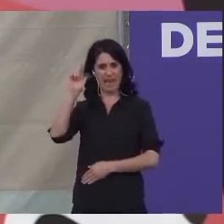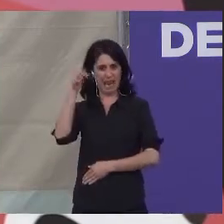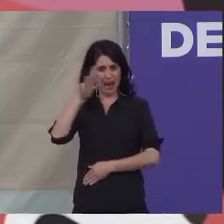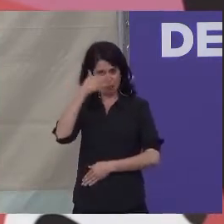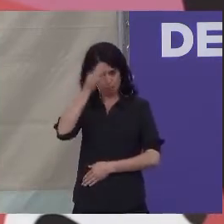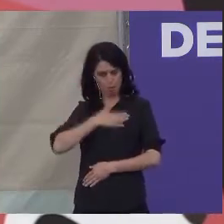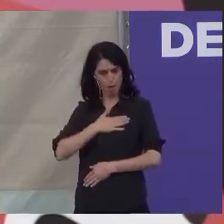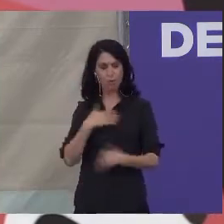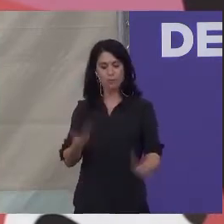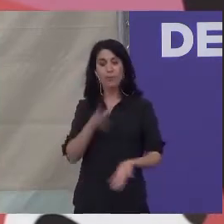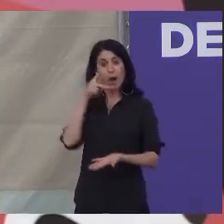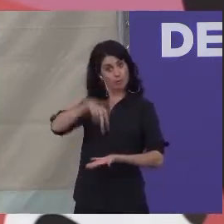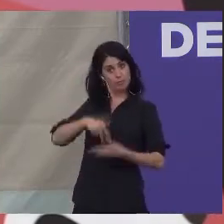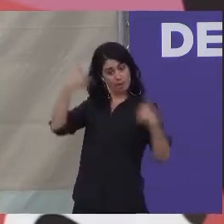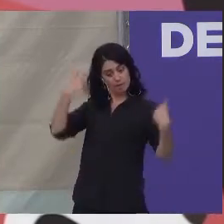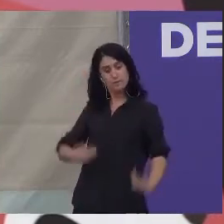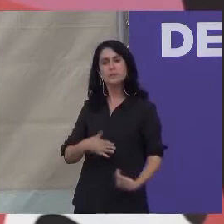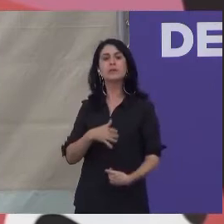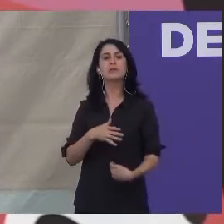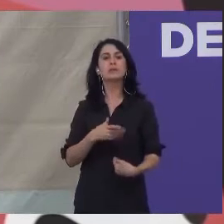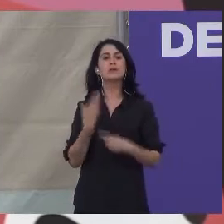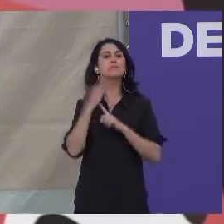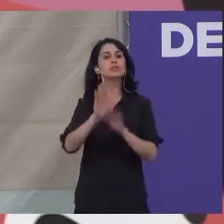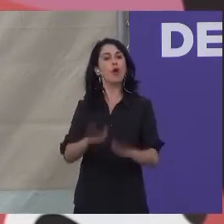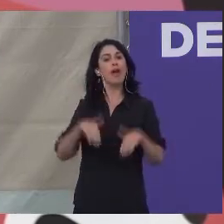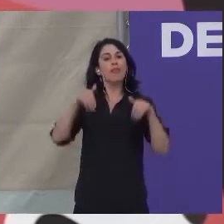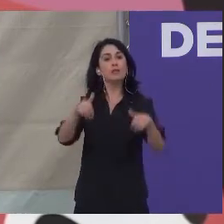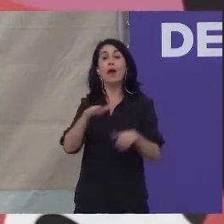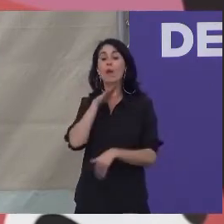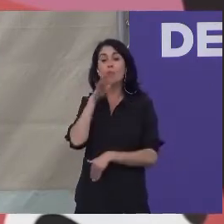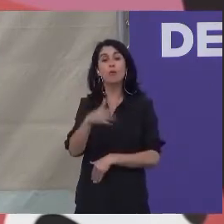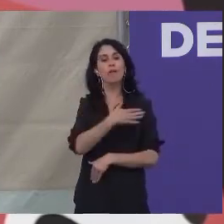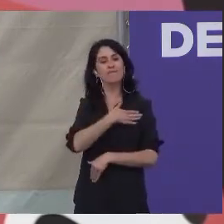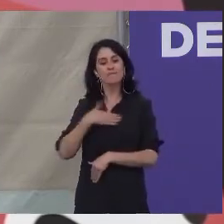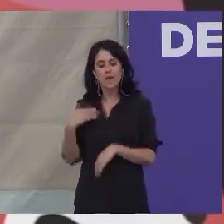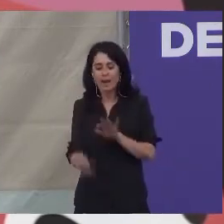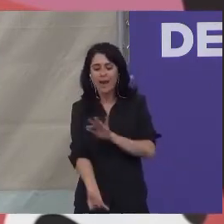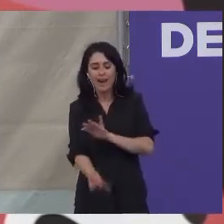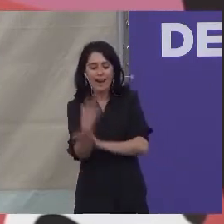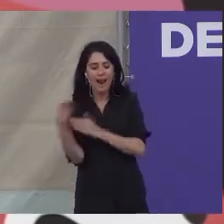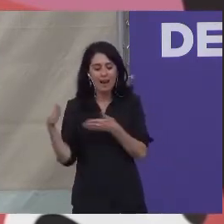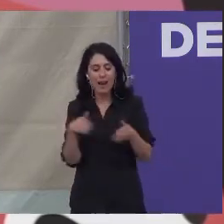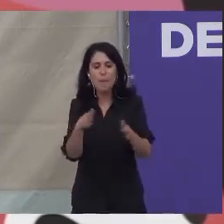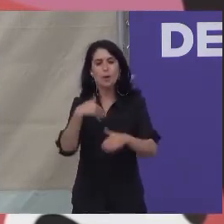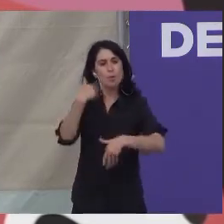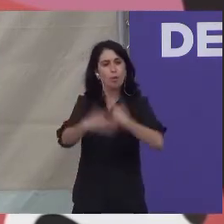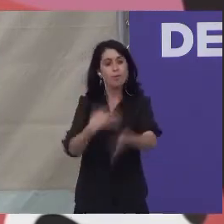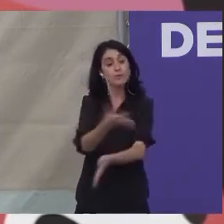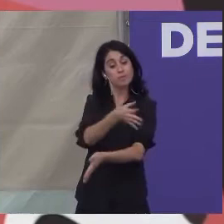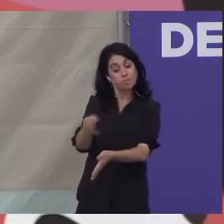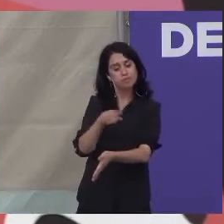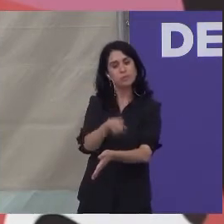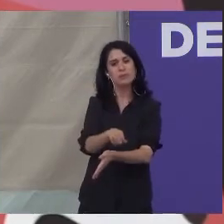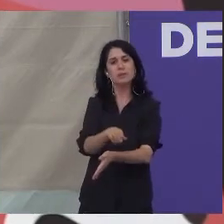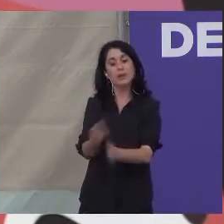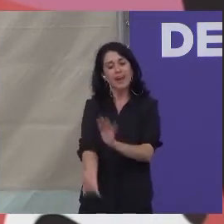ahora presentando mi candidatura para ayudar a generar los cauces y canales y procedimientos que establezcan